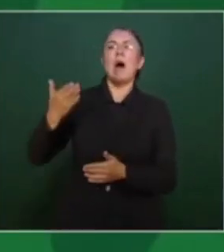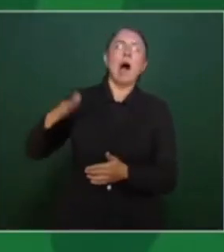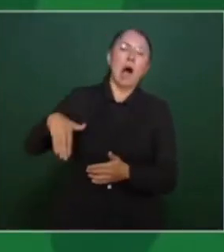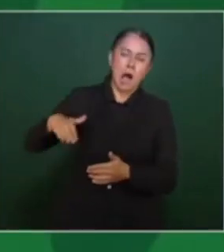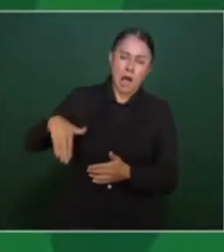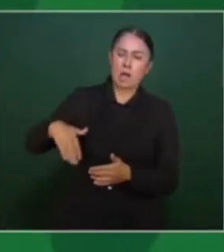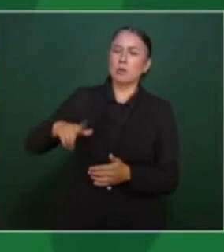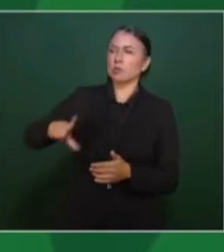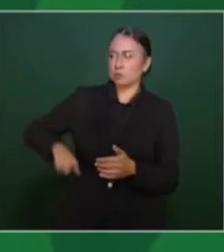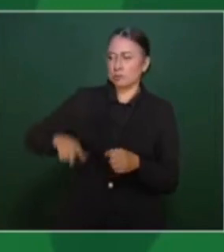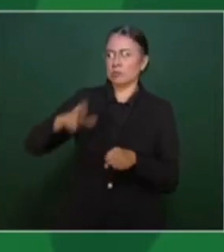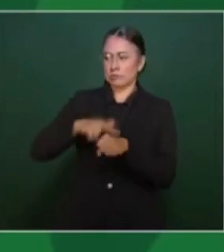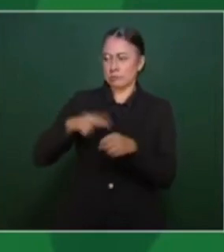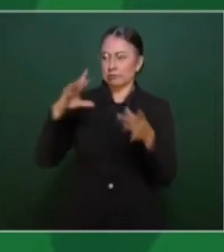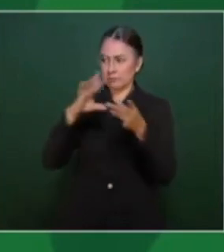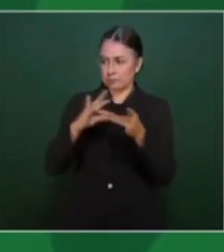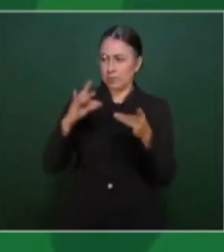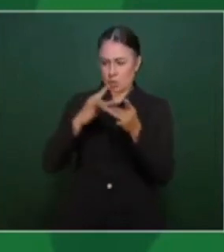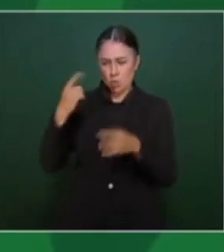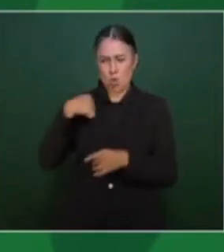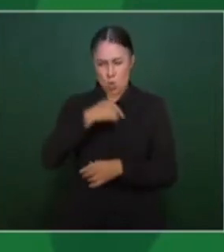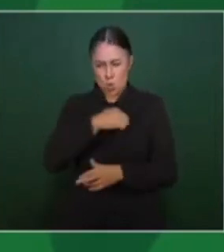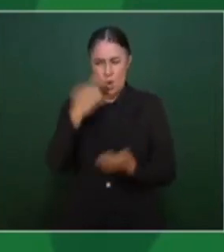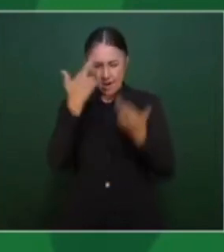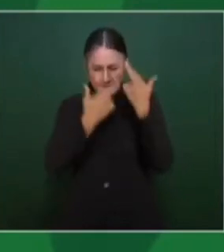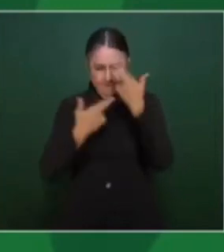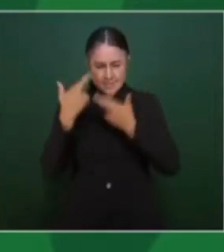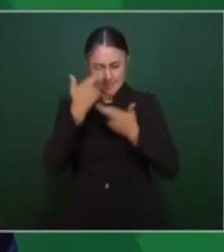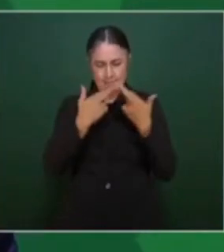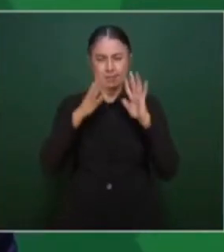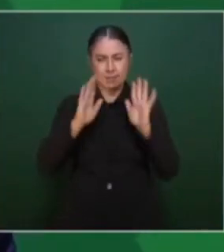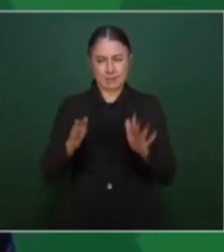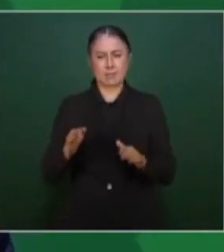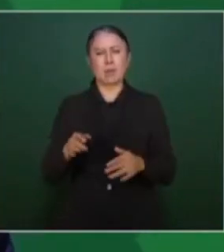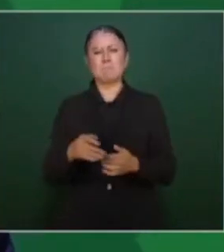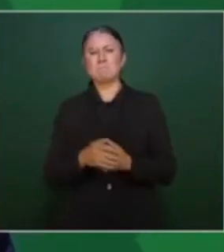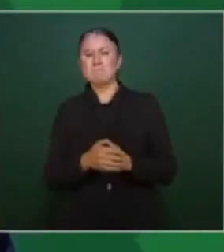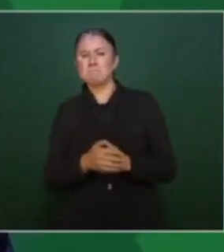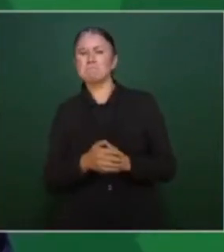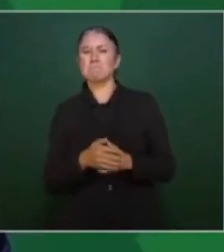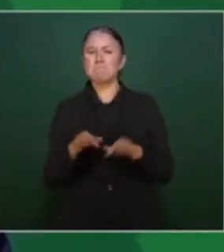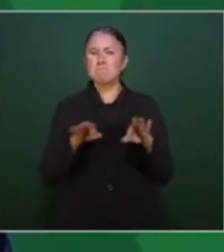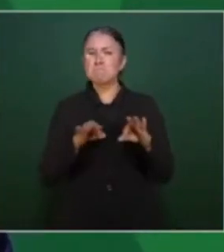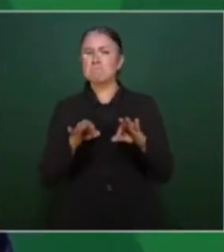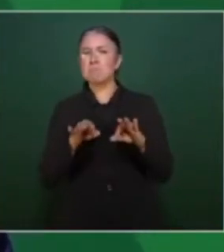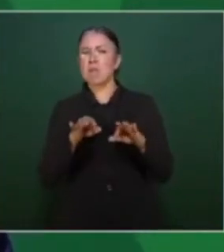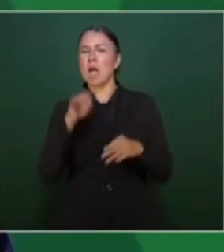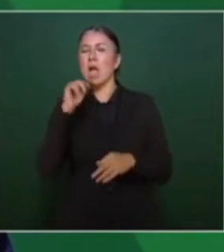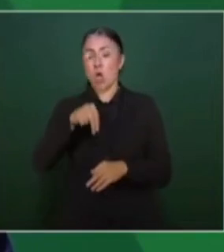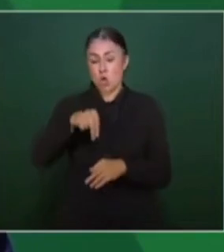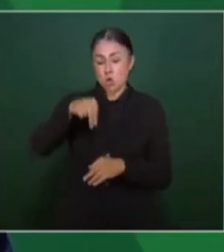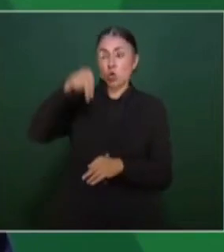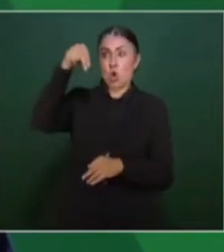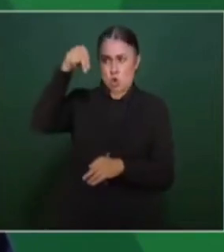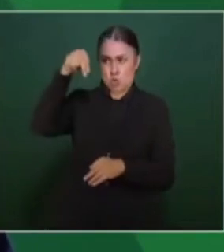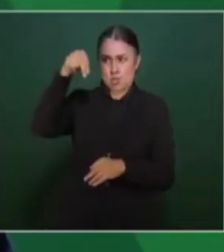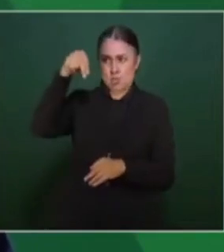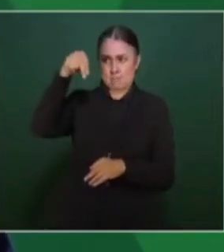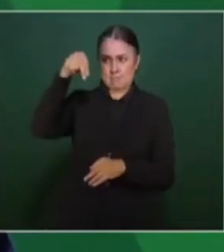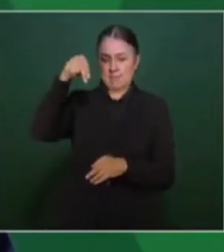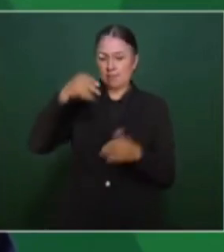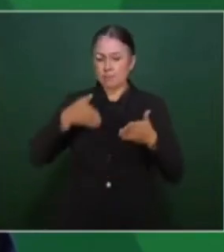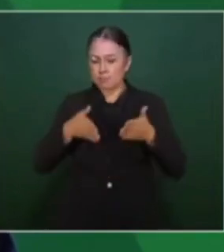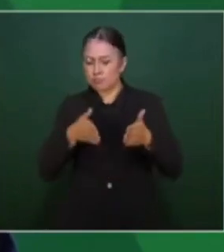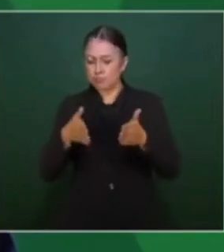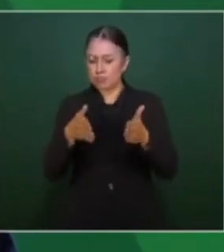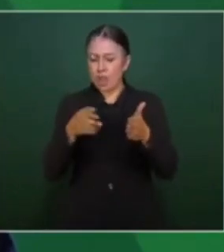en el norte, en lo que es todo el distrito de riego, de lo que significa